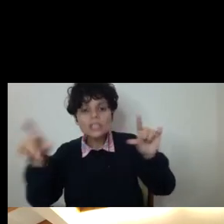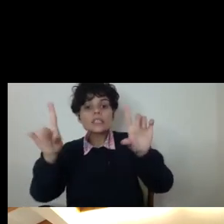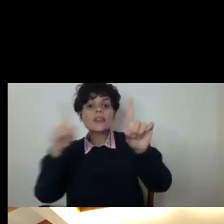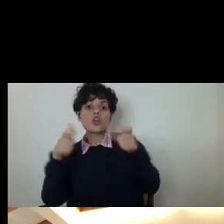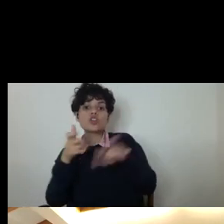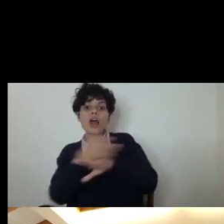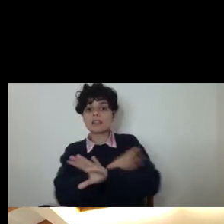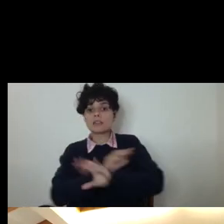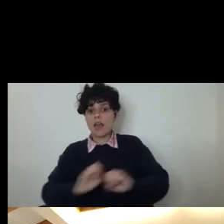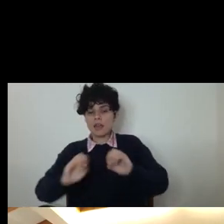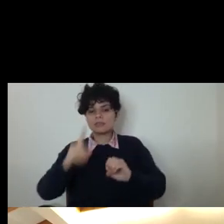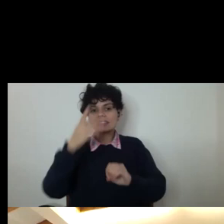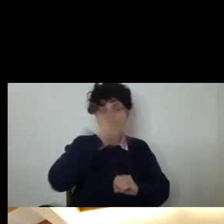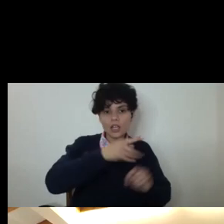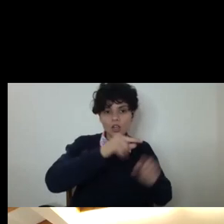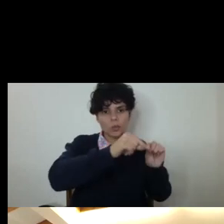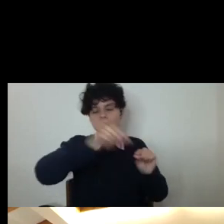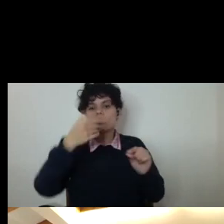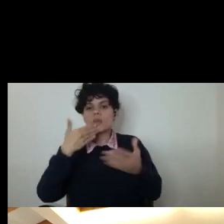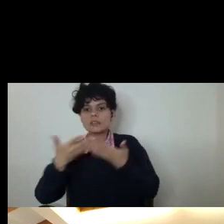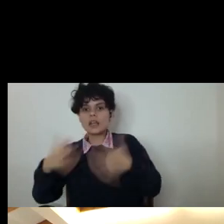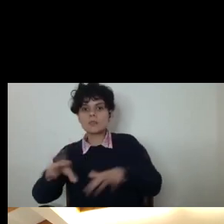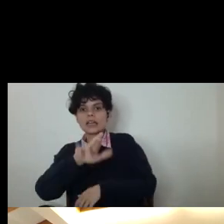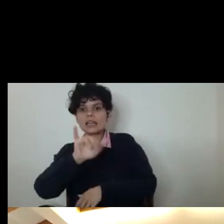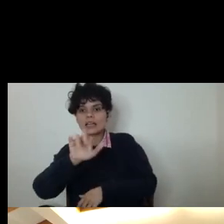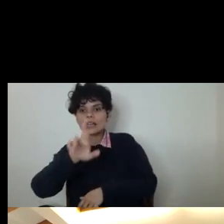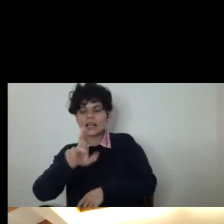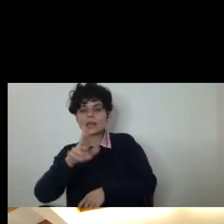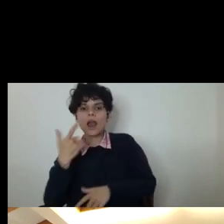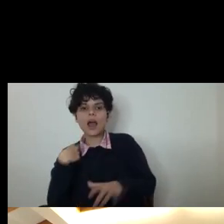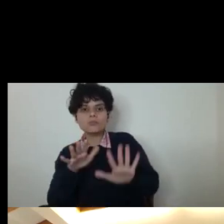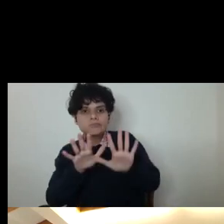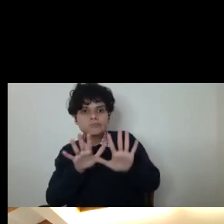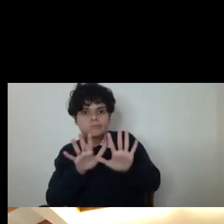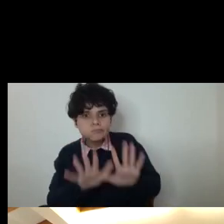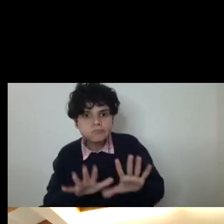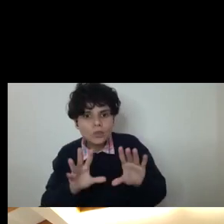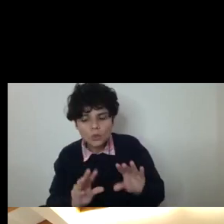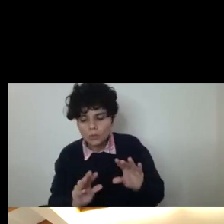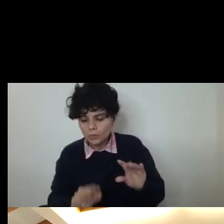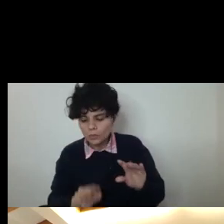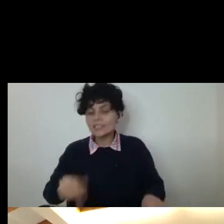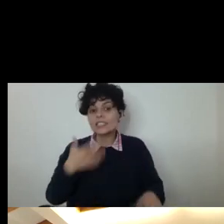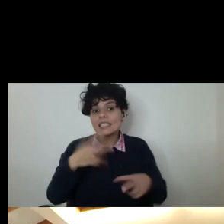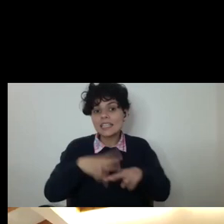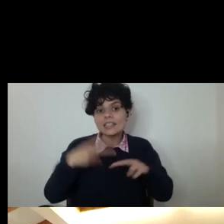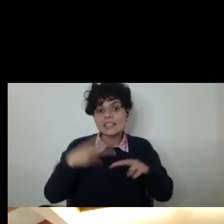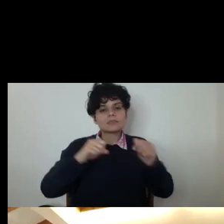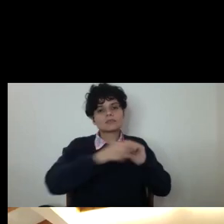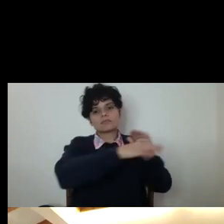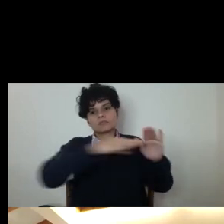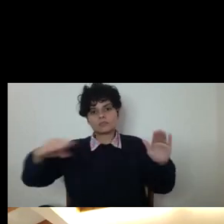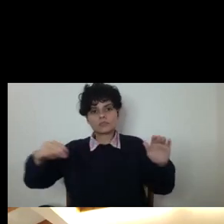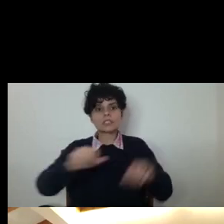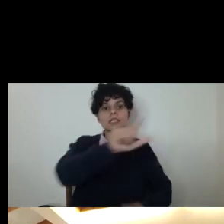en los círculos negros cuando ha sido tratado con ranodina inhibitoria. O sea que suprime tanto la LTP